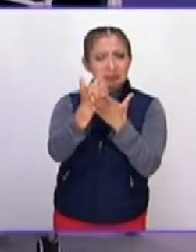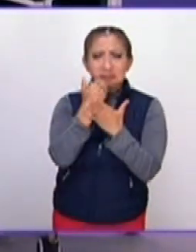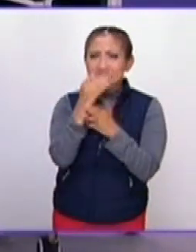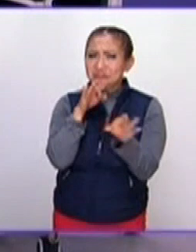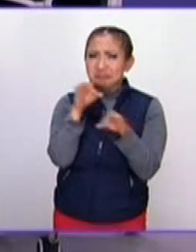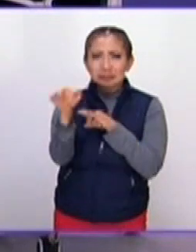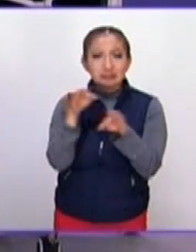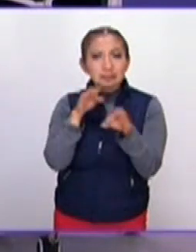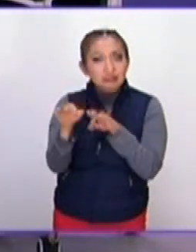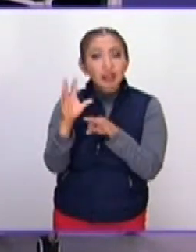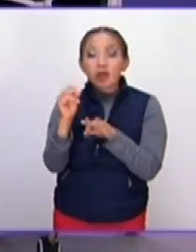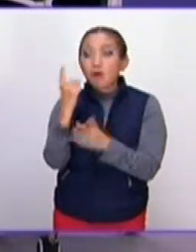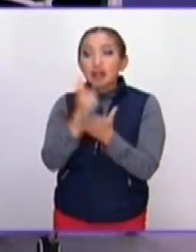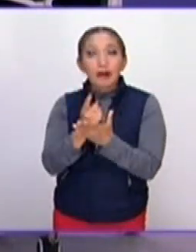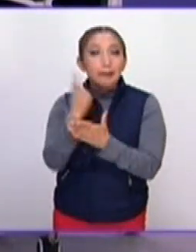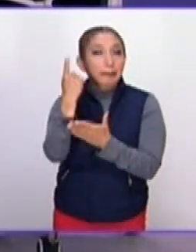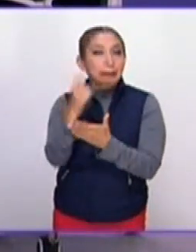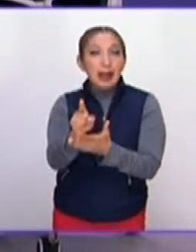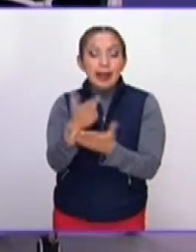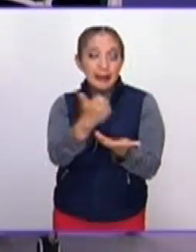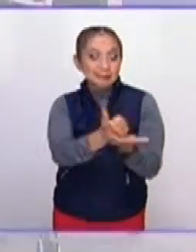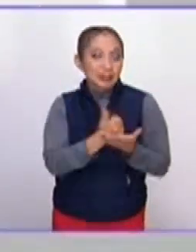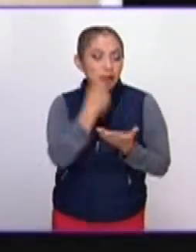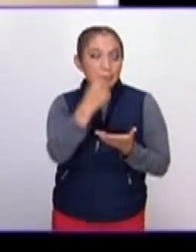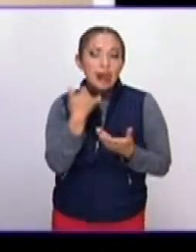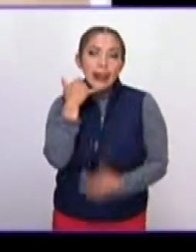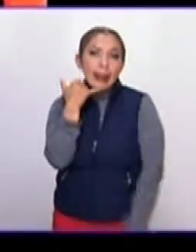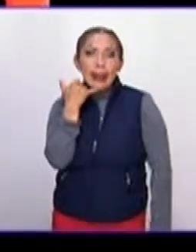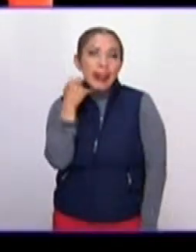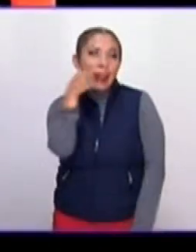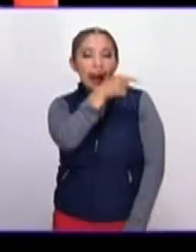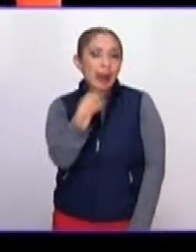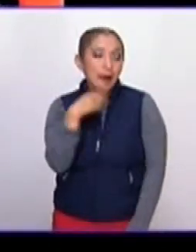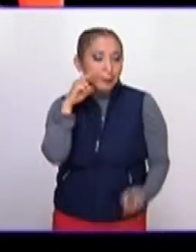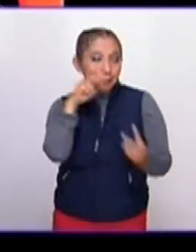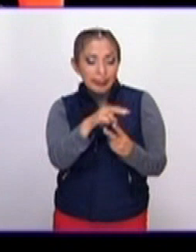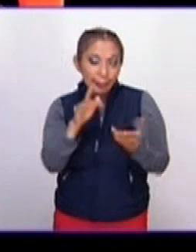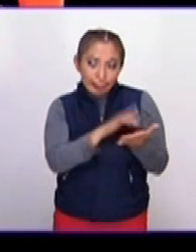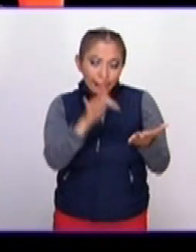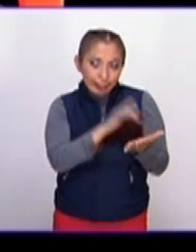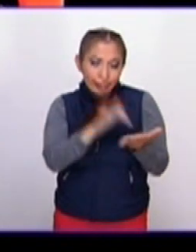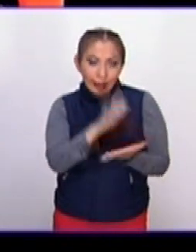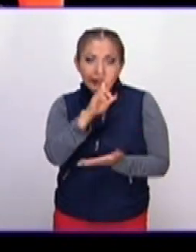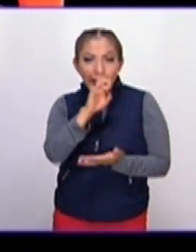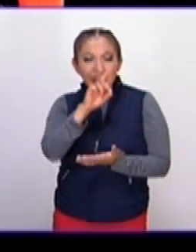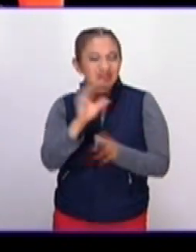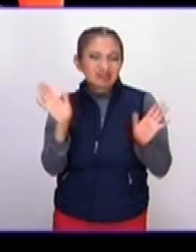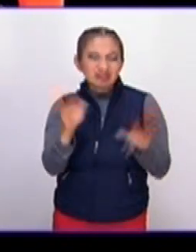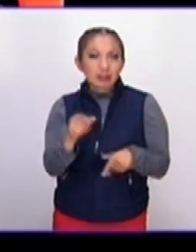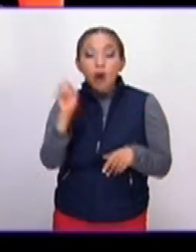de trabajo y no simplemente en un instrumento para hablar por teléfono o ver las redes sociales